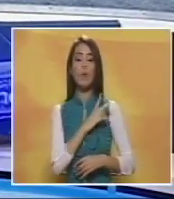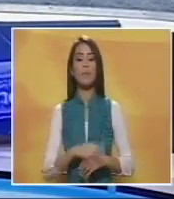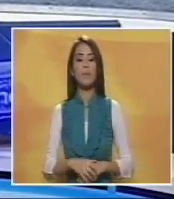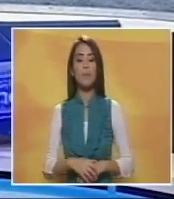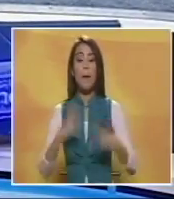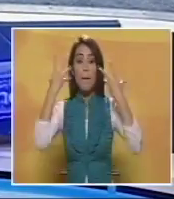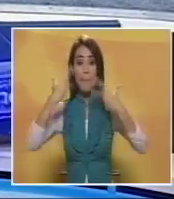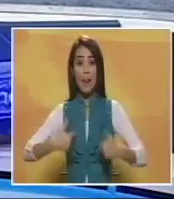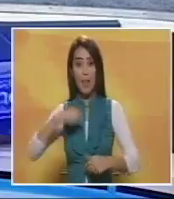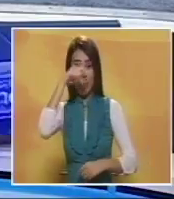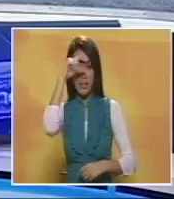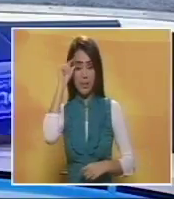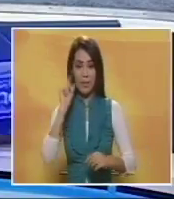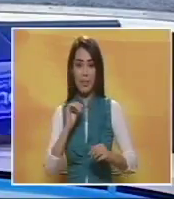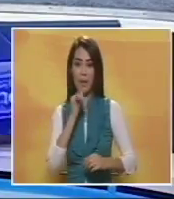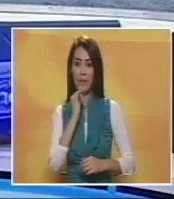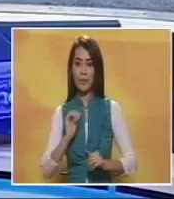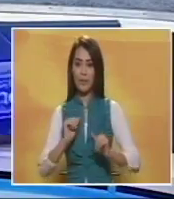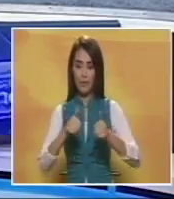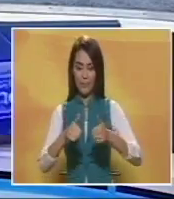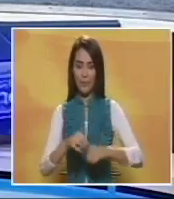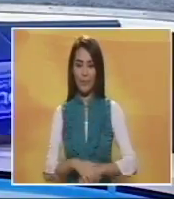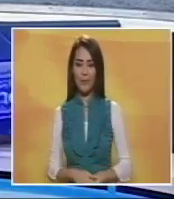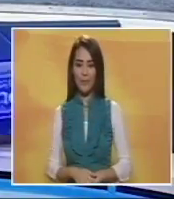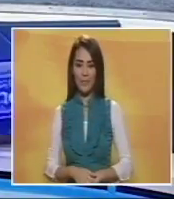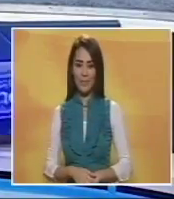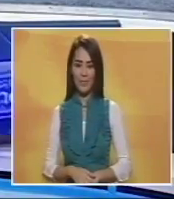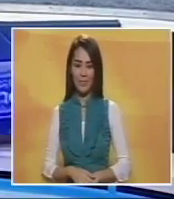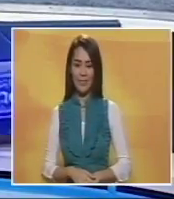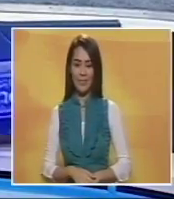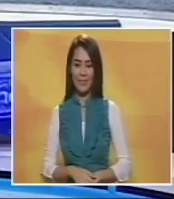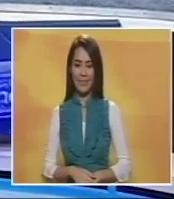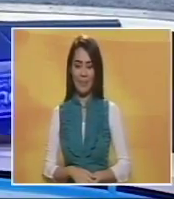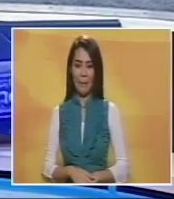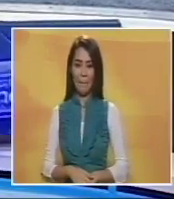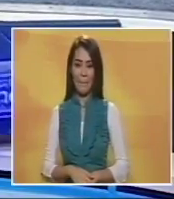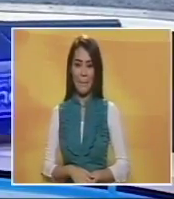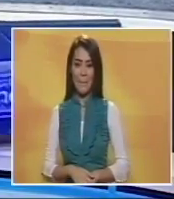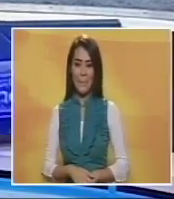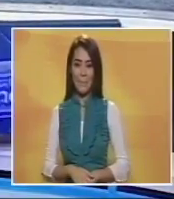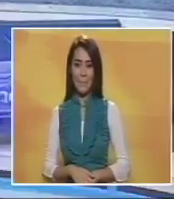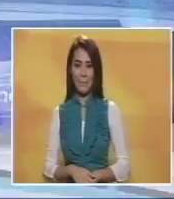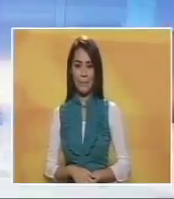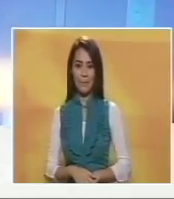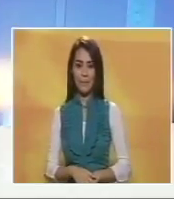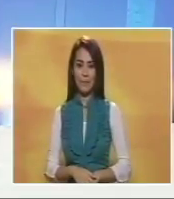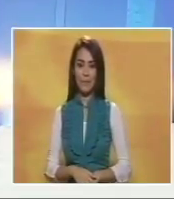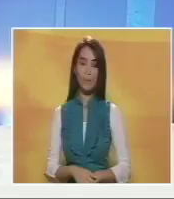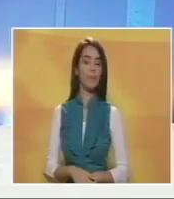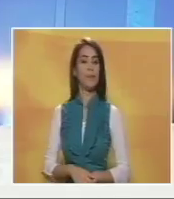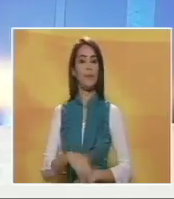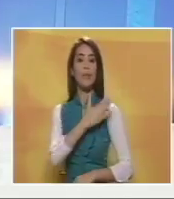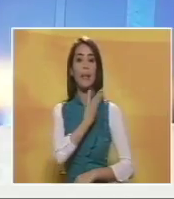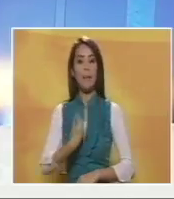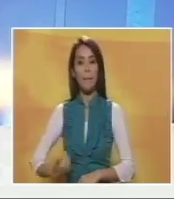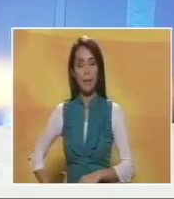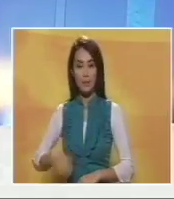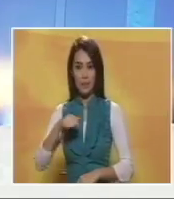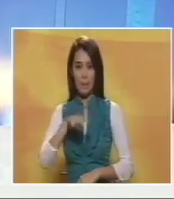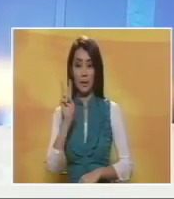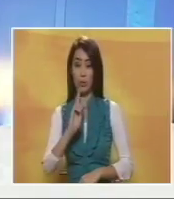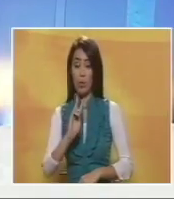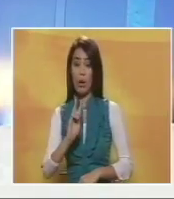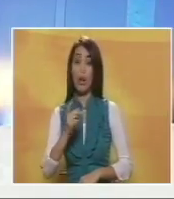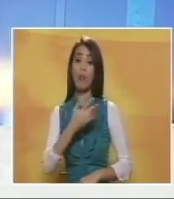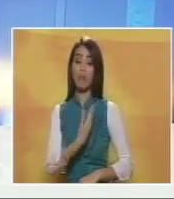y esta servidora Endrina Yepes. Comenzamos a revisar las informaciones y lo hacemos de inmediato. El presidente de la República,